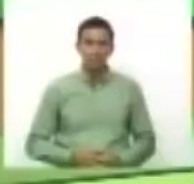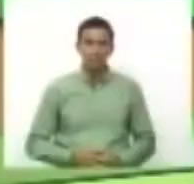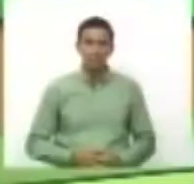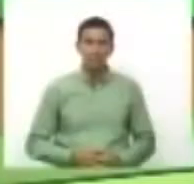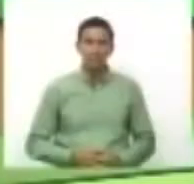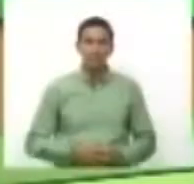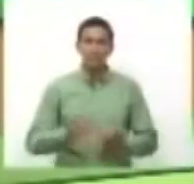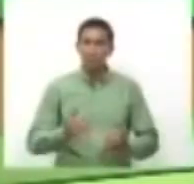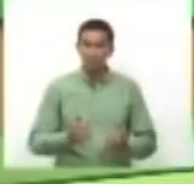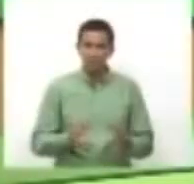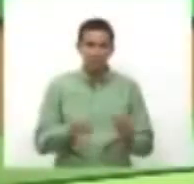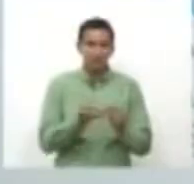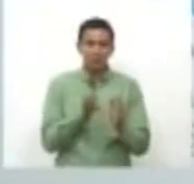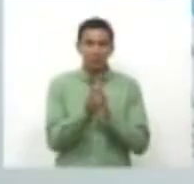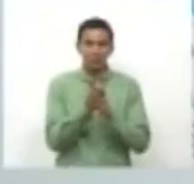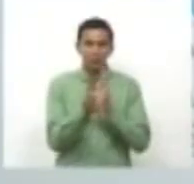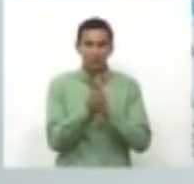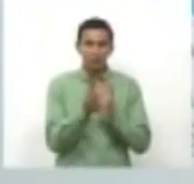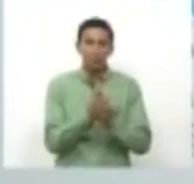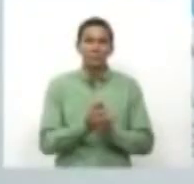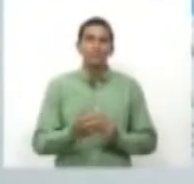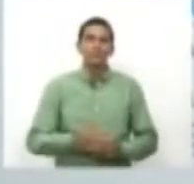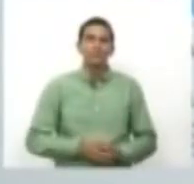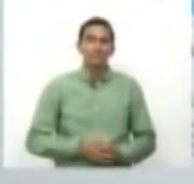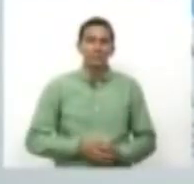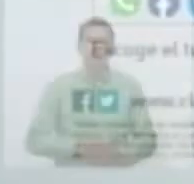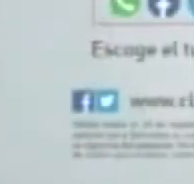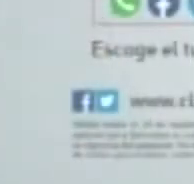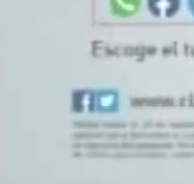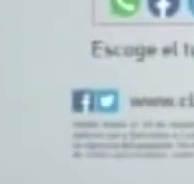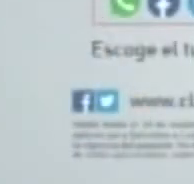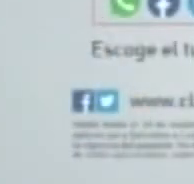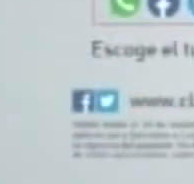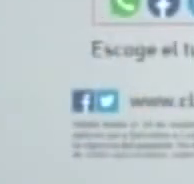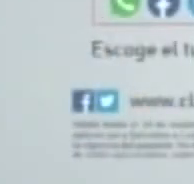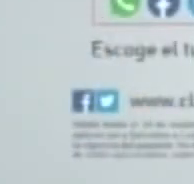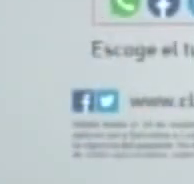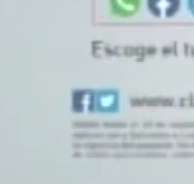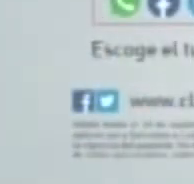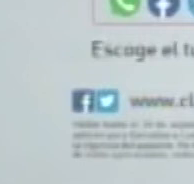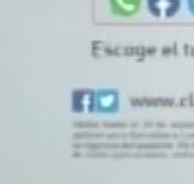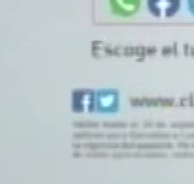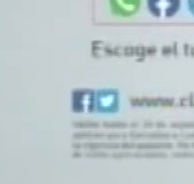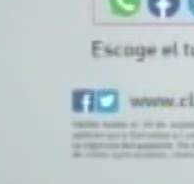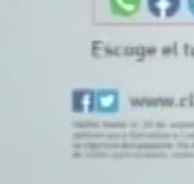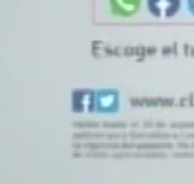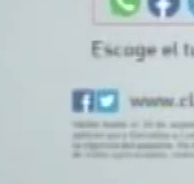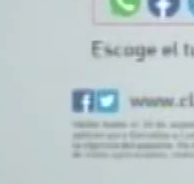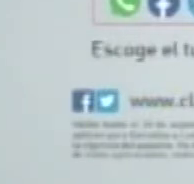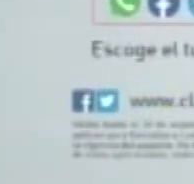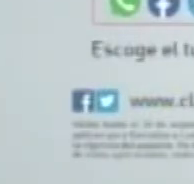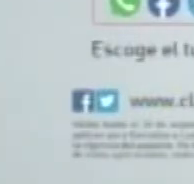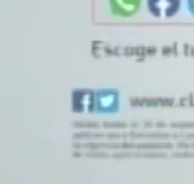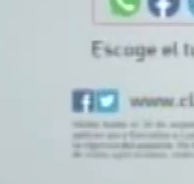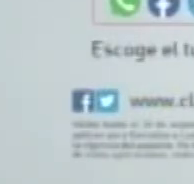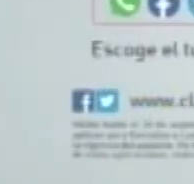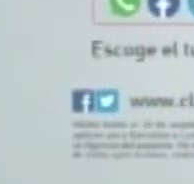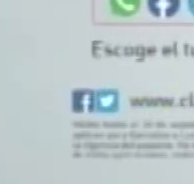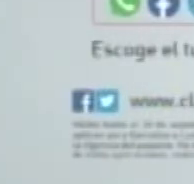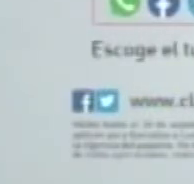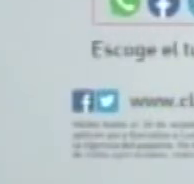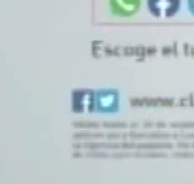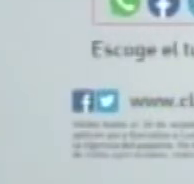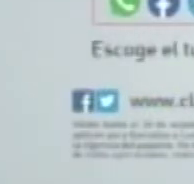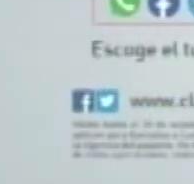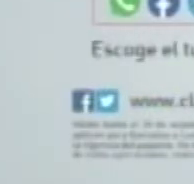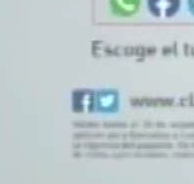más información. Esta sección va para todos los que han dejado el Facebook abierto. Y por no estar conectados, los vales te cambiaron hasta la foto de perfil.